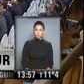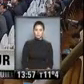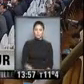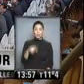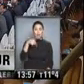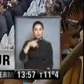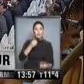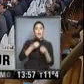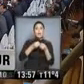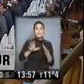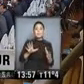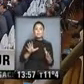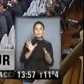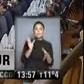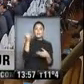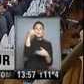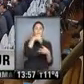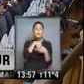queda abierta la participación.